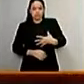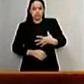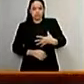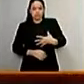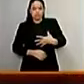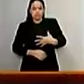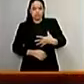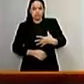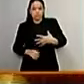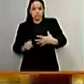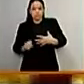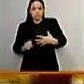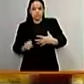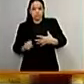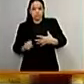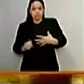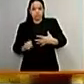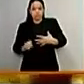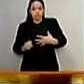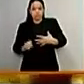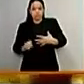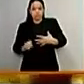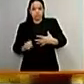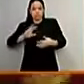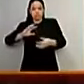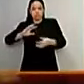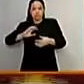es el 08. Quinto y penúltimo número